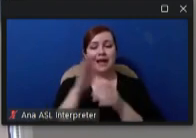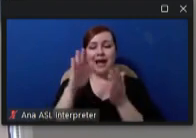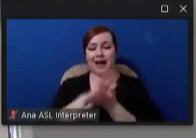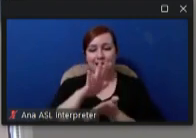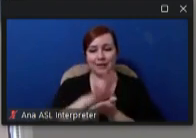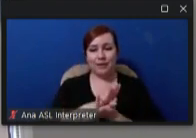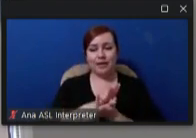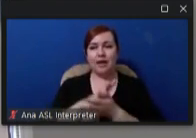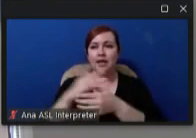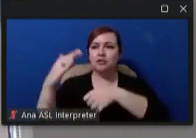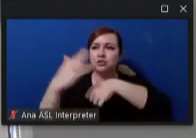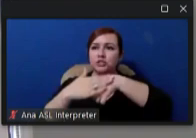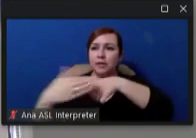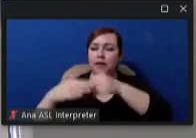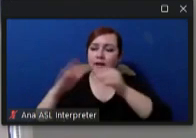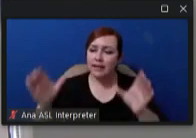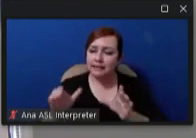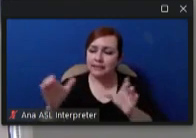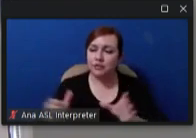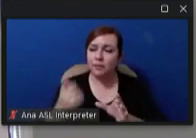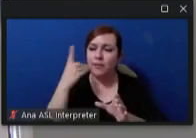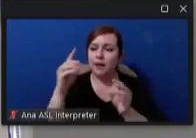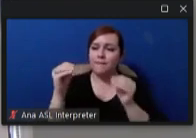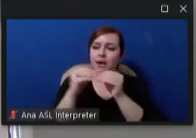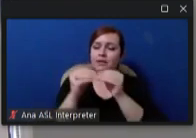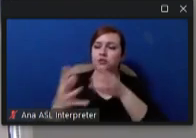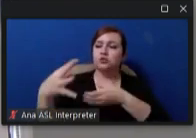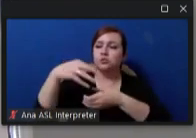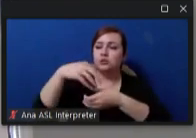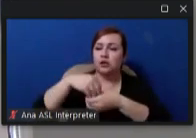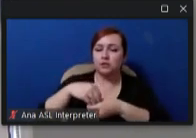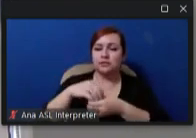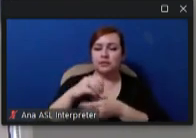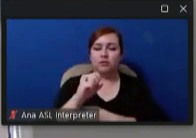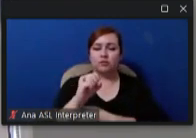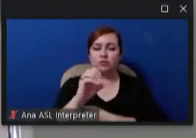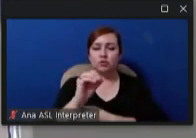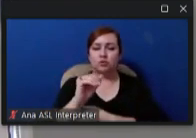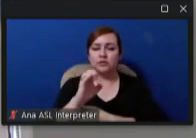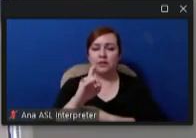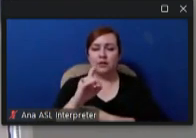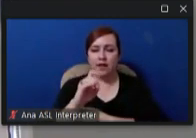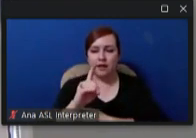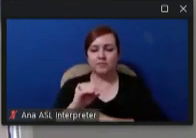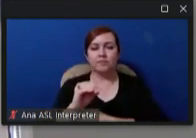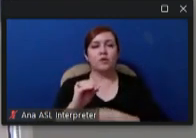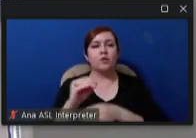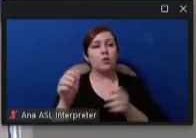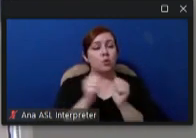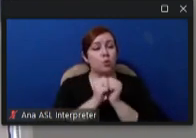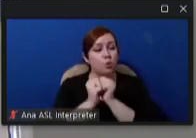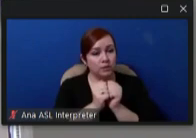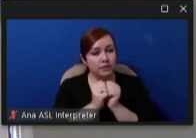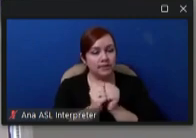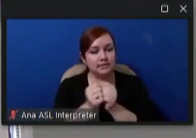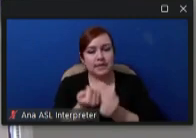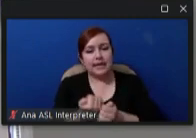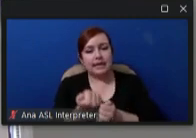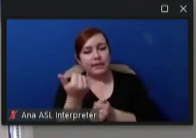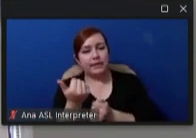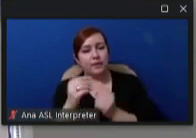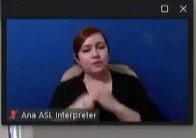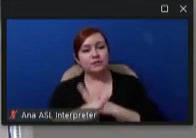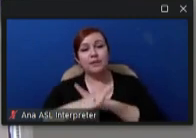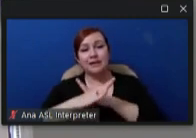a la acción por una sociedad más inclusiva y justa. Juntos eliminemos barreras y el acoso callejero,